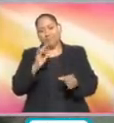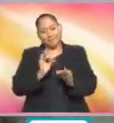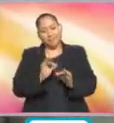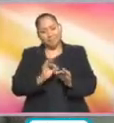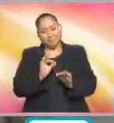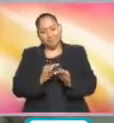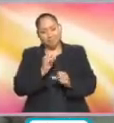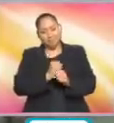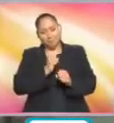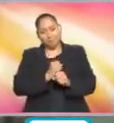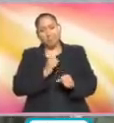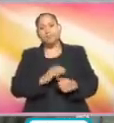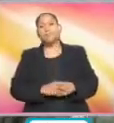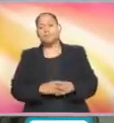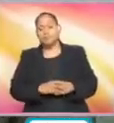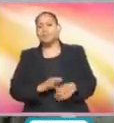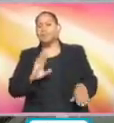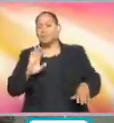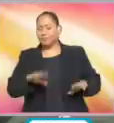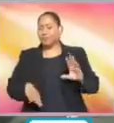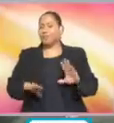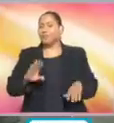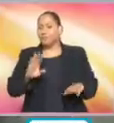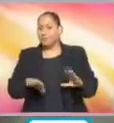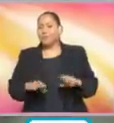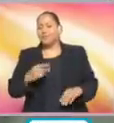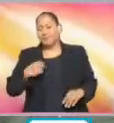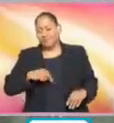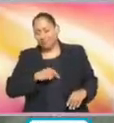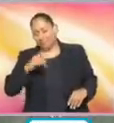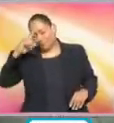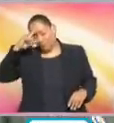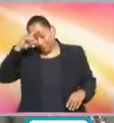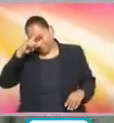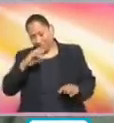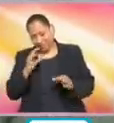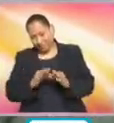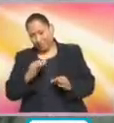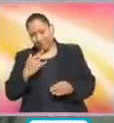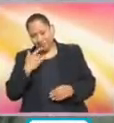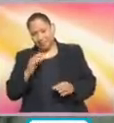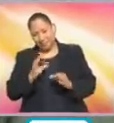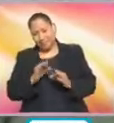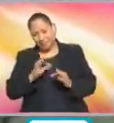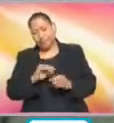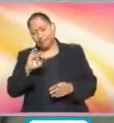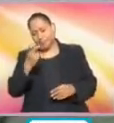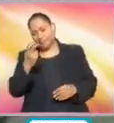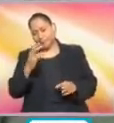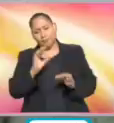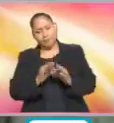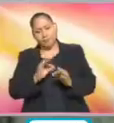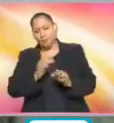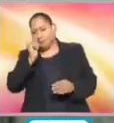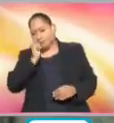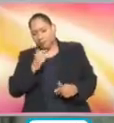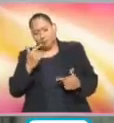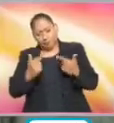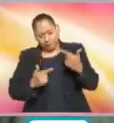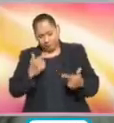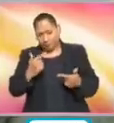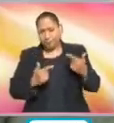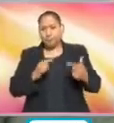disciplina, a veces como que nos cuesta trabajo la disciplina. Bueno, sí, claro, es la disciplina, estar siempre uno en el